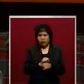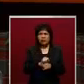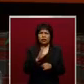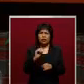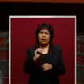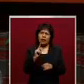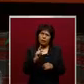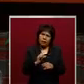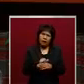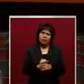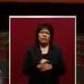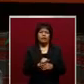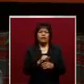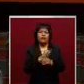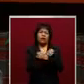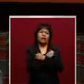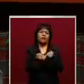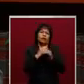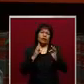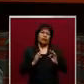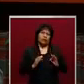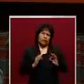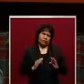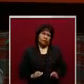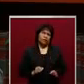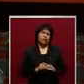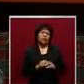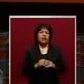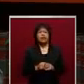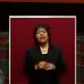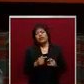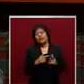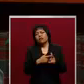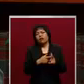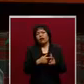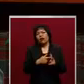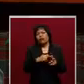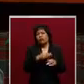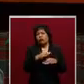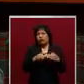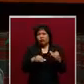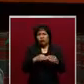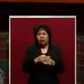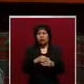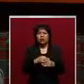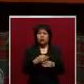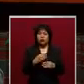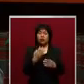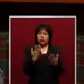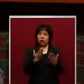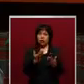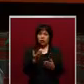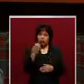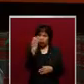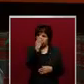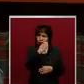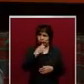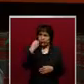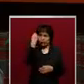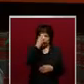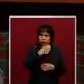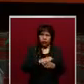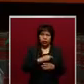CAPEP, educación física y formación continua. Y se hizo una evaluación. Y